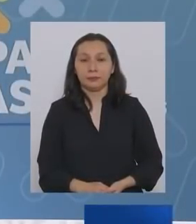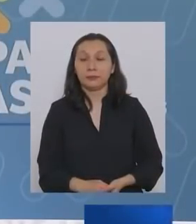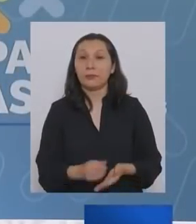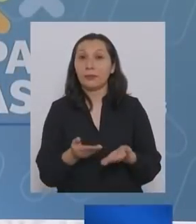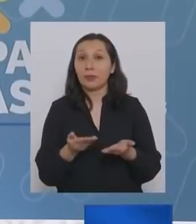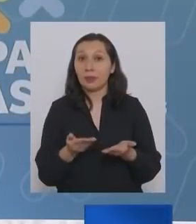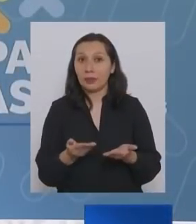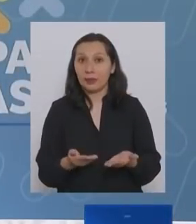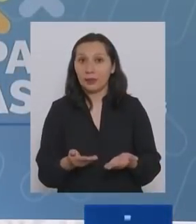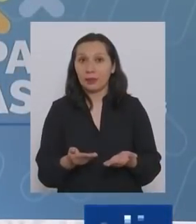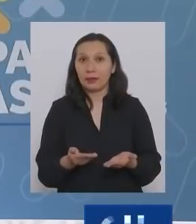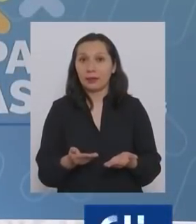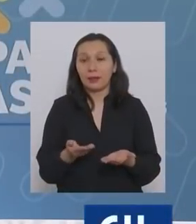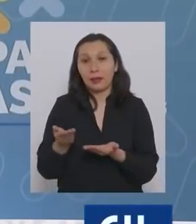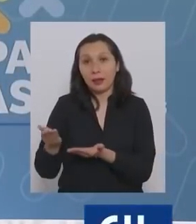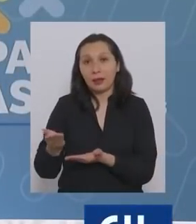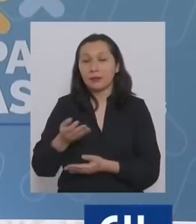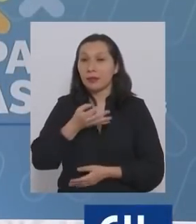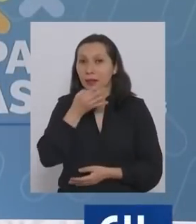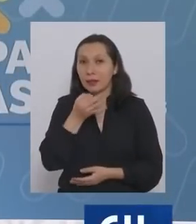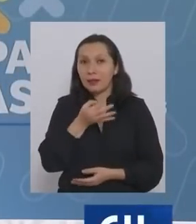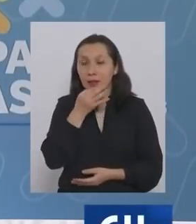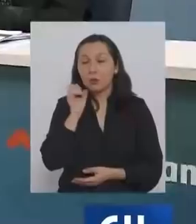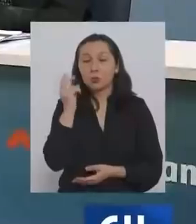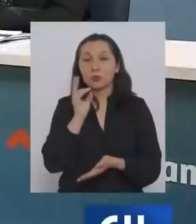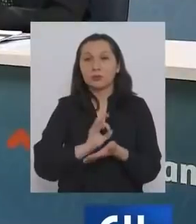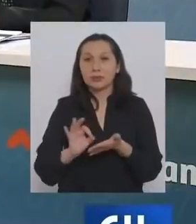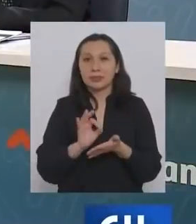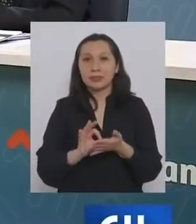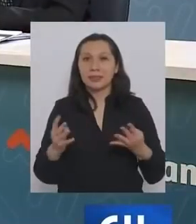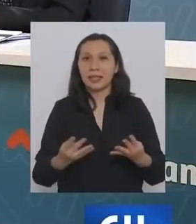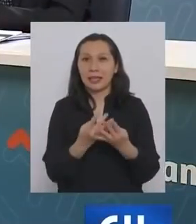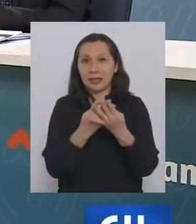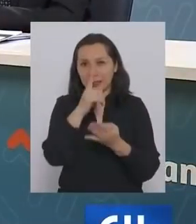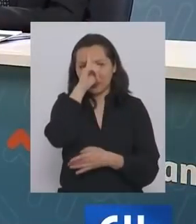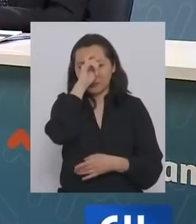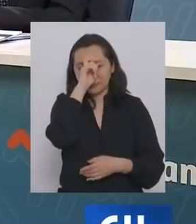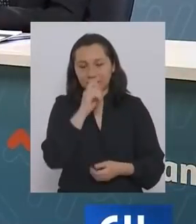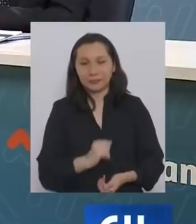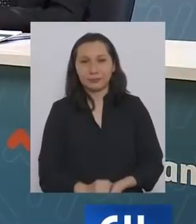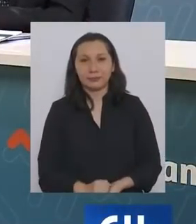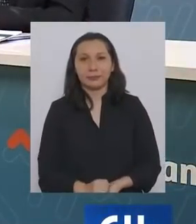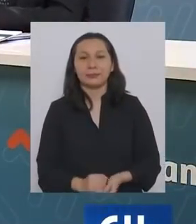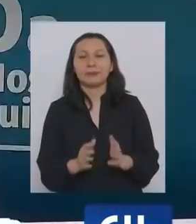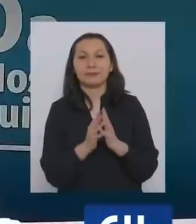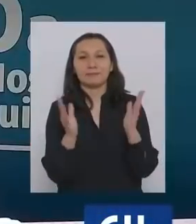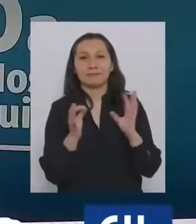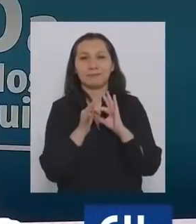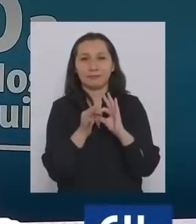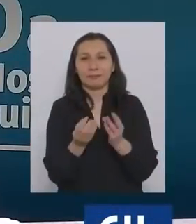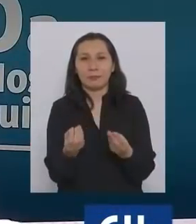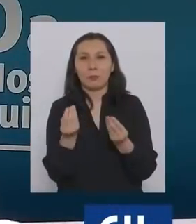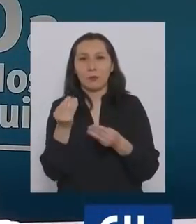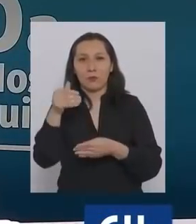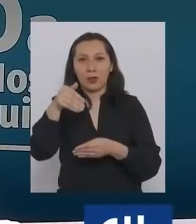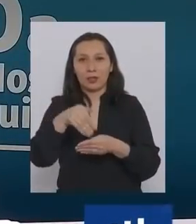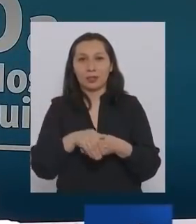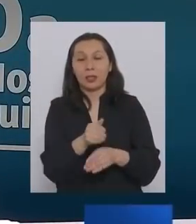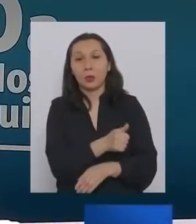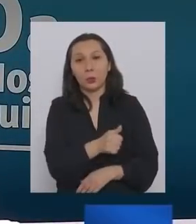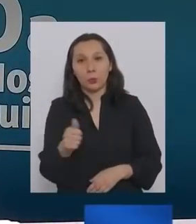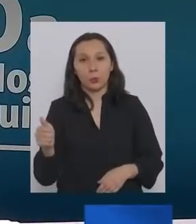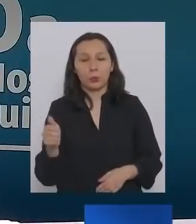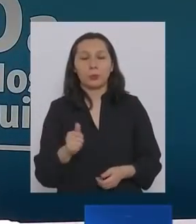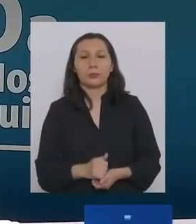Ahora le damos la palabra al subsecretario de Redes. Muchas gracias, muy buenas tardes a